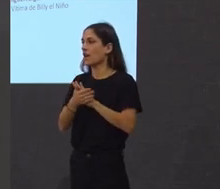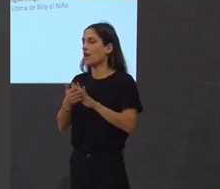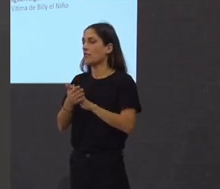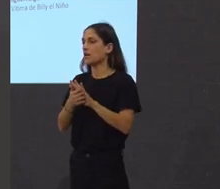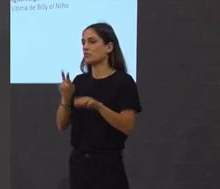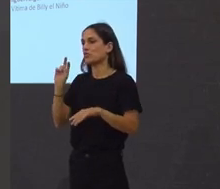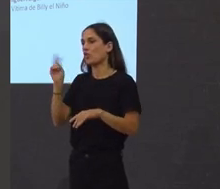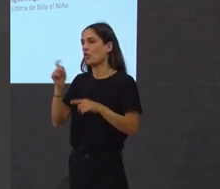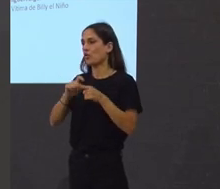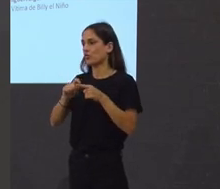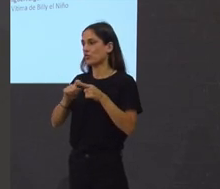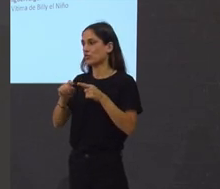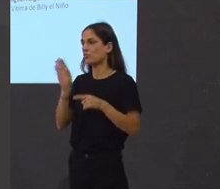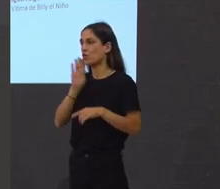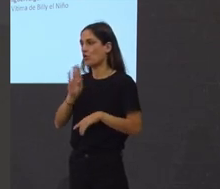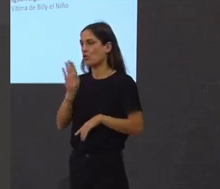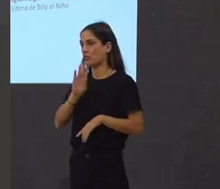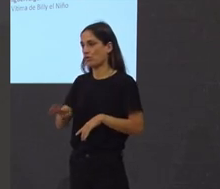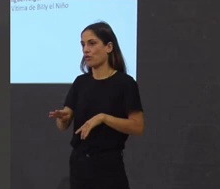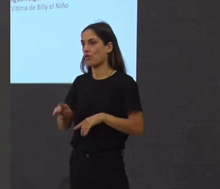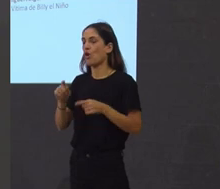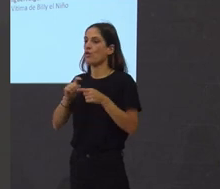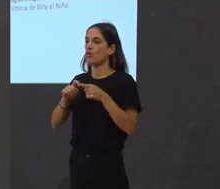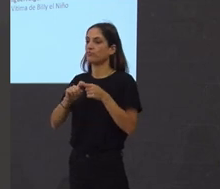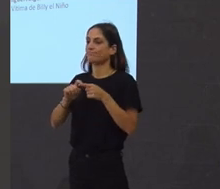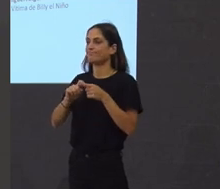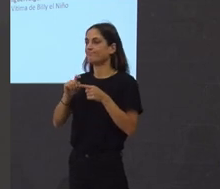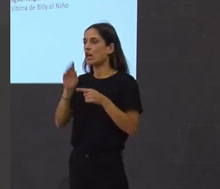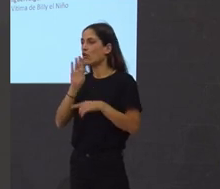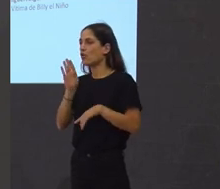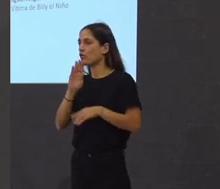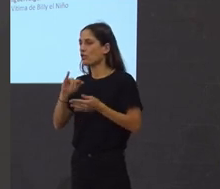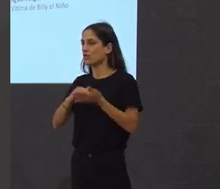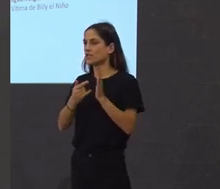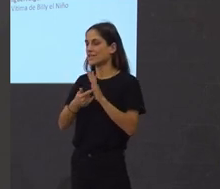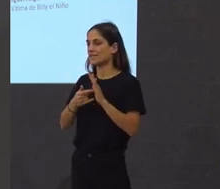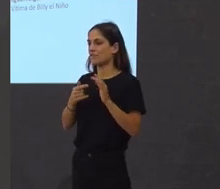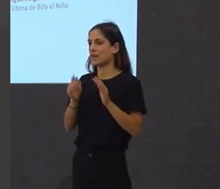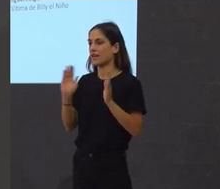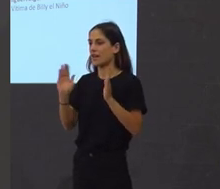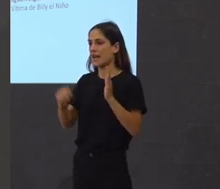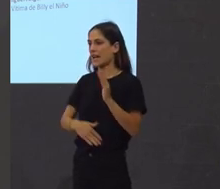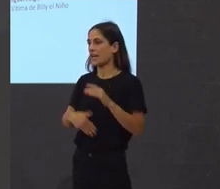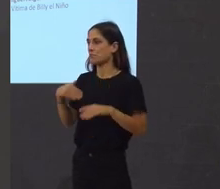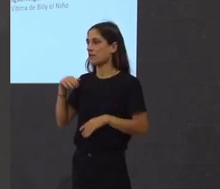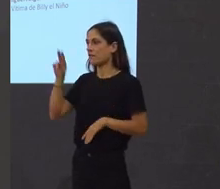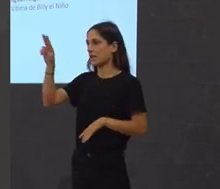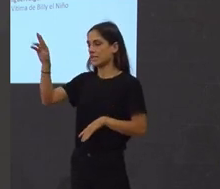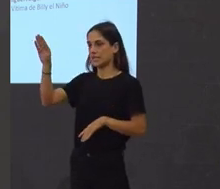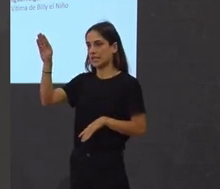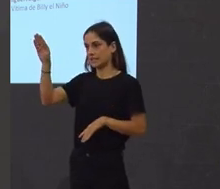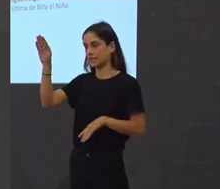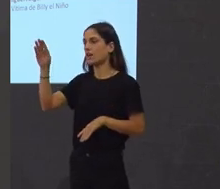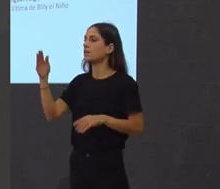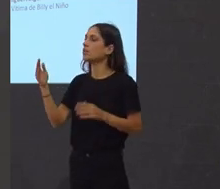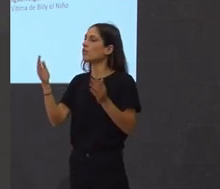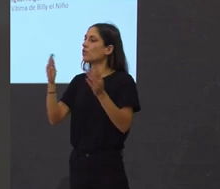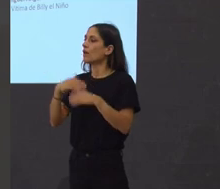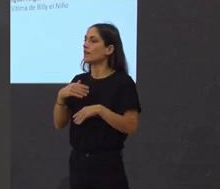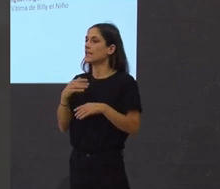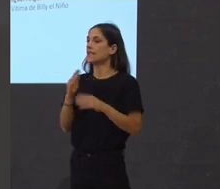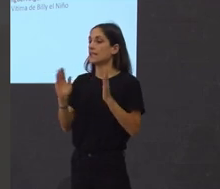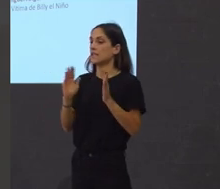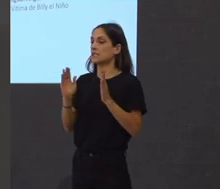que la corrupción sistémica de réxime franquista que no remató a post la transición 278